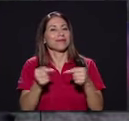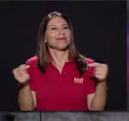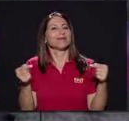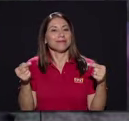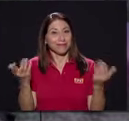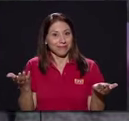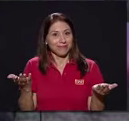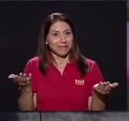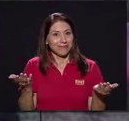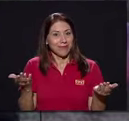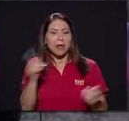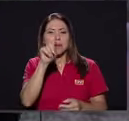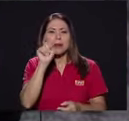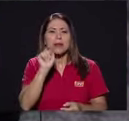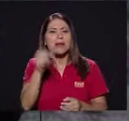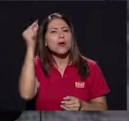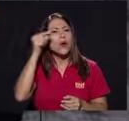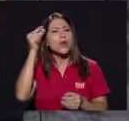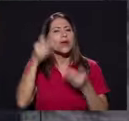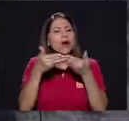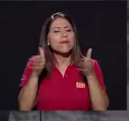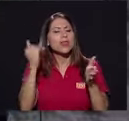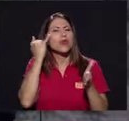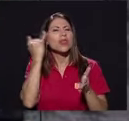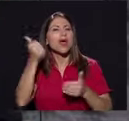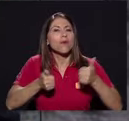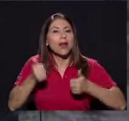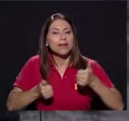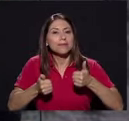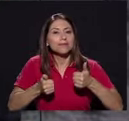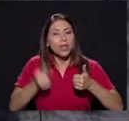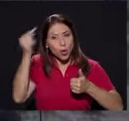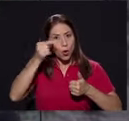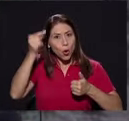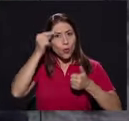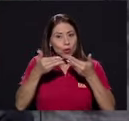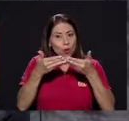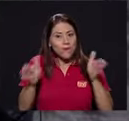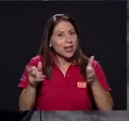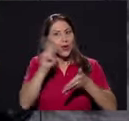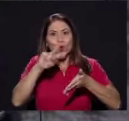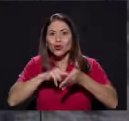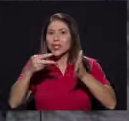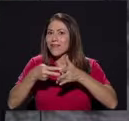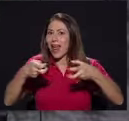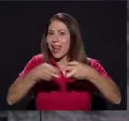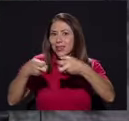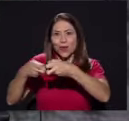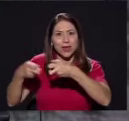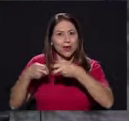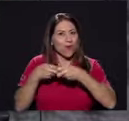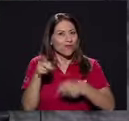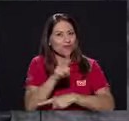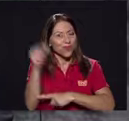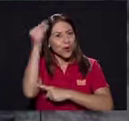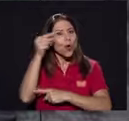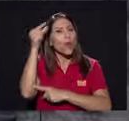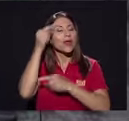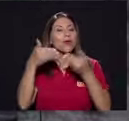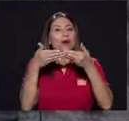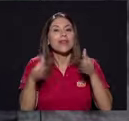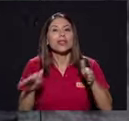es, ¿cuál es esta idea de gobierno abierto? Gobierno abierto de partida no es gobierno electrónico. Gobierno